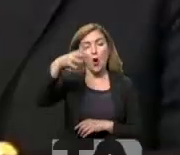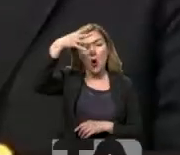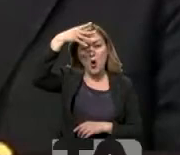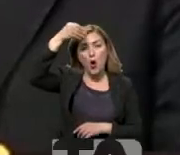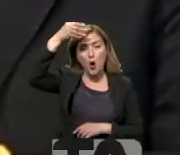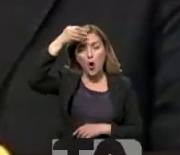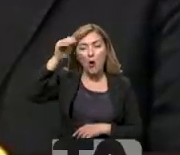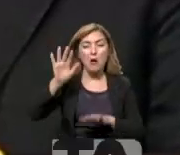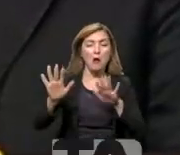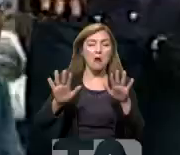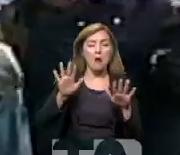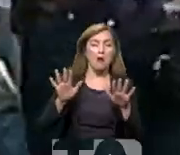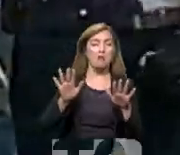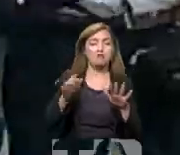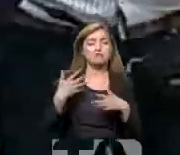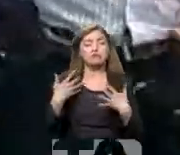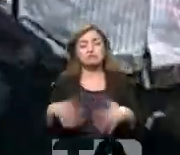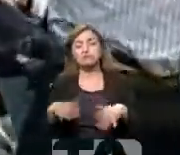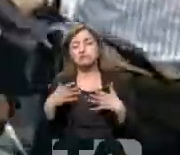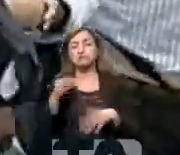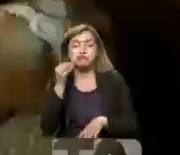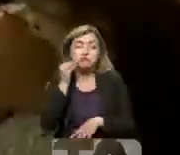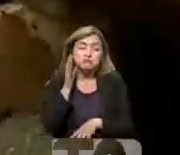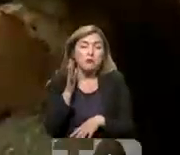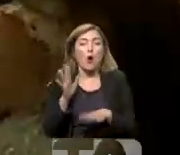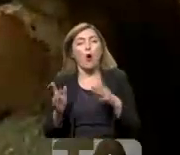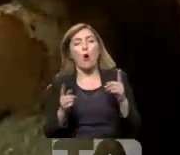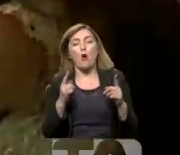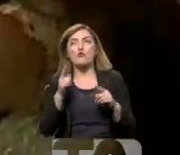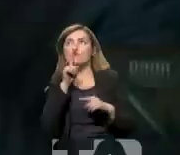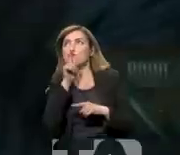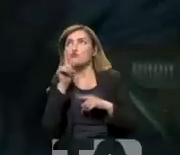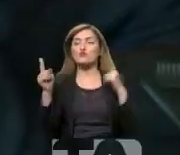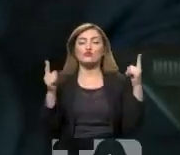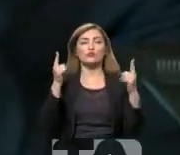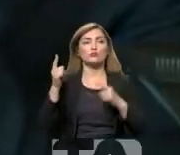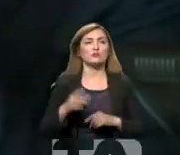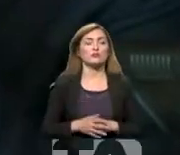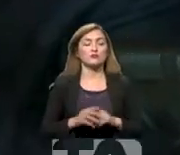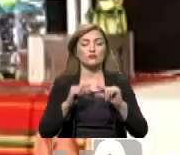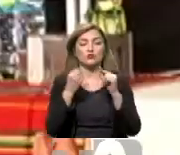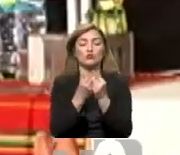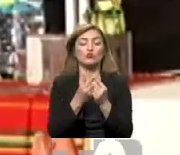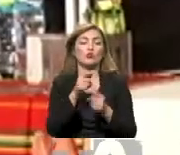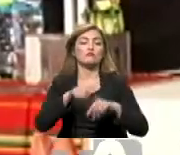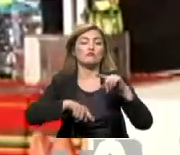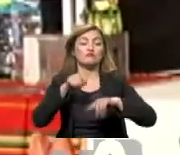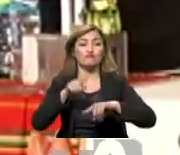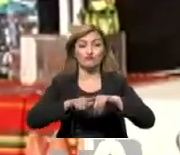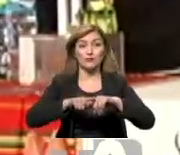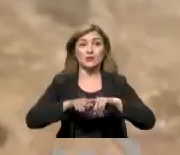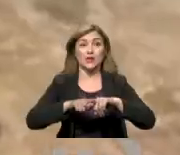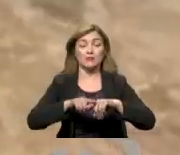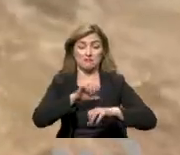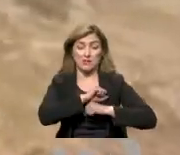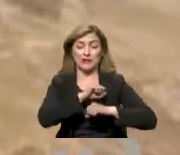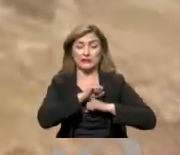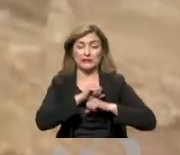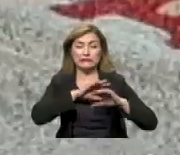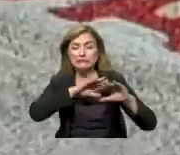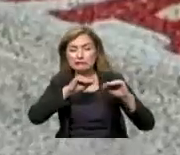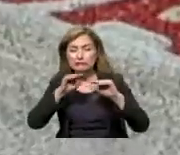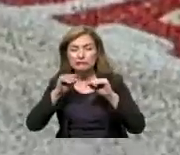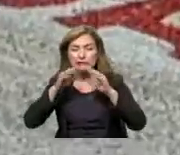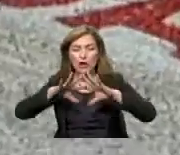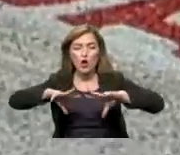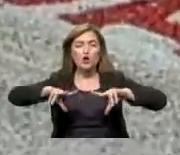expresidente se siente atacado cuando de Walter Solís se trata. De hecho, en el círculo íntimo del correísmo ya intuían que los escándalos de corrupción